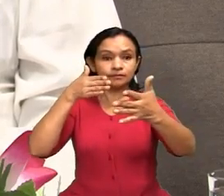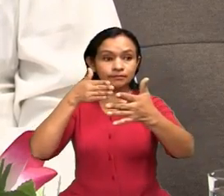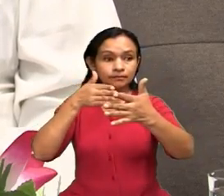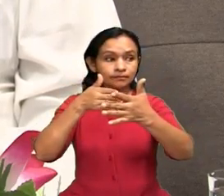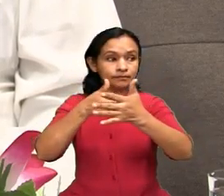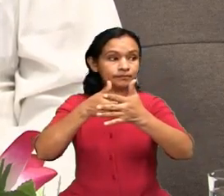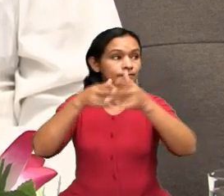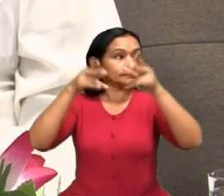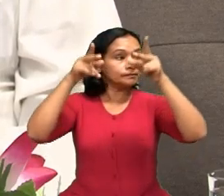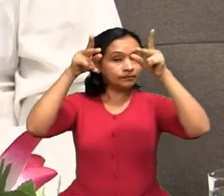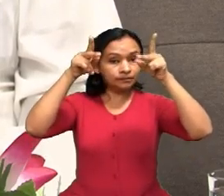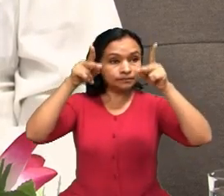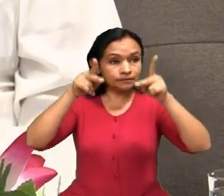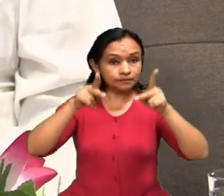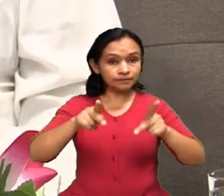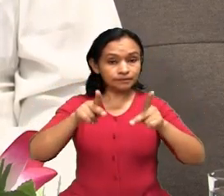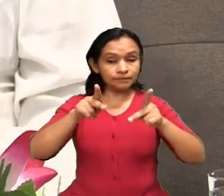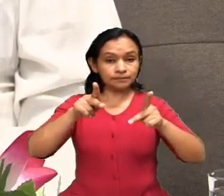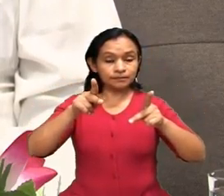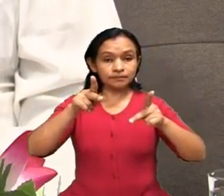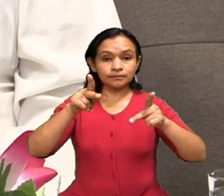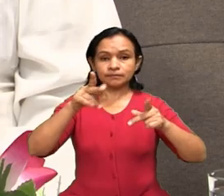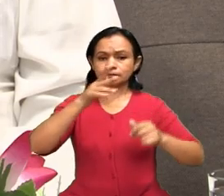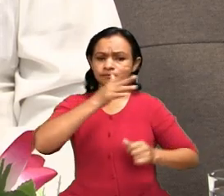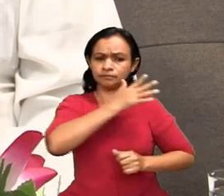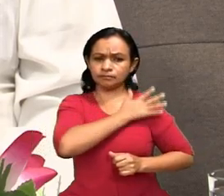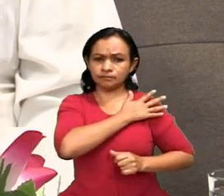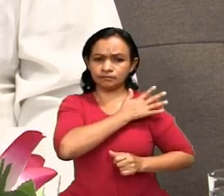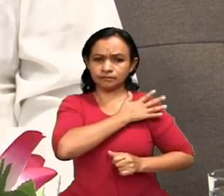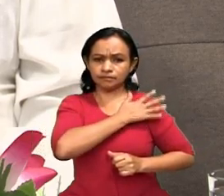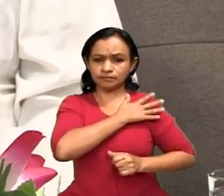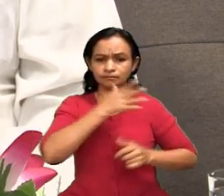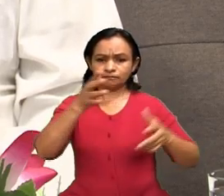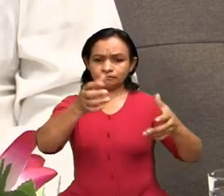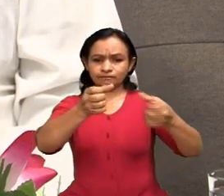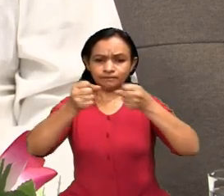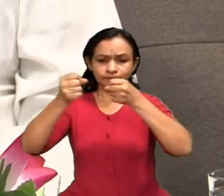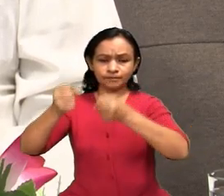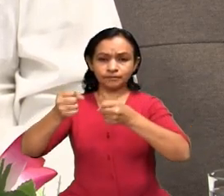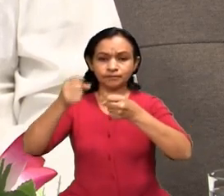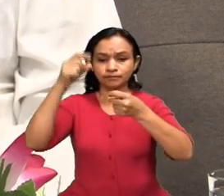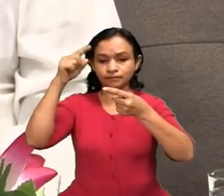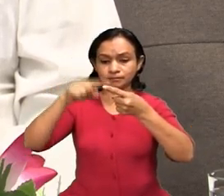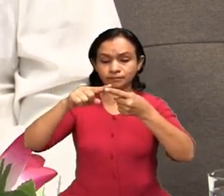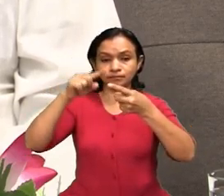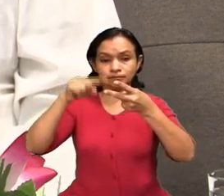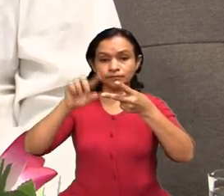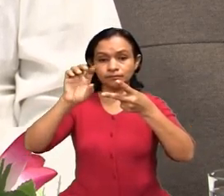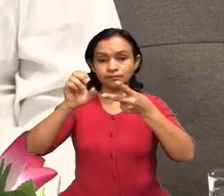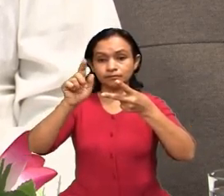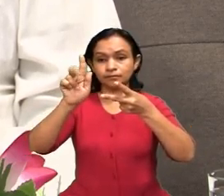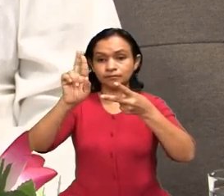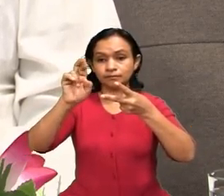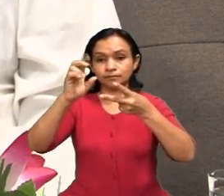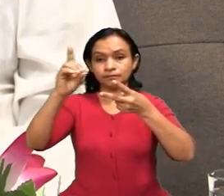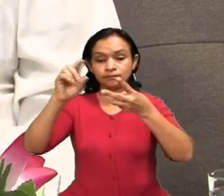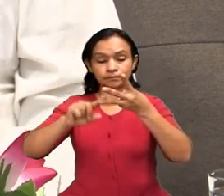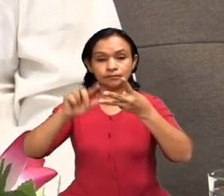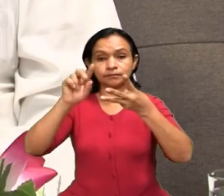oficiales de la Guardia Nacional, el general Sandino con el general Estrada y el general